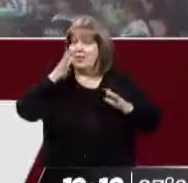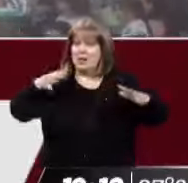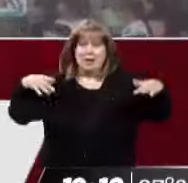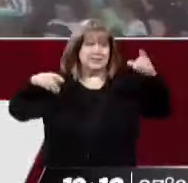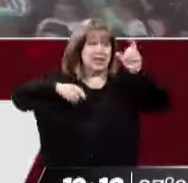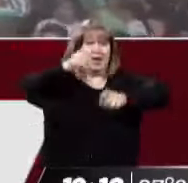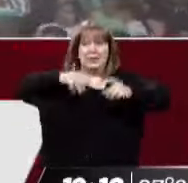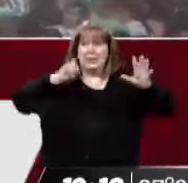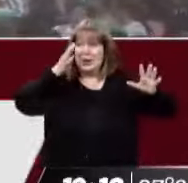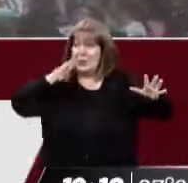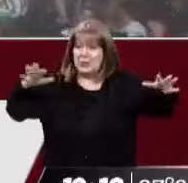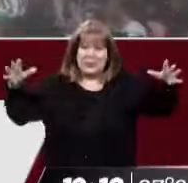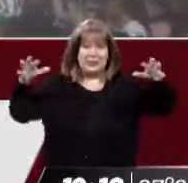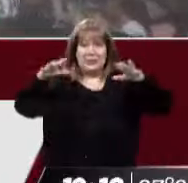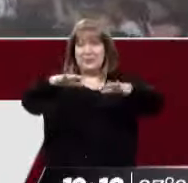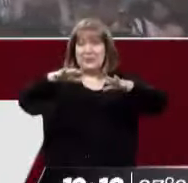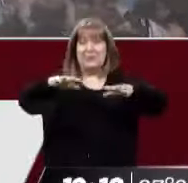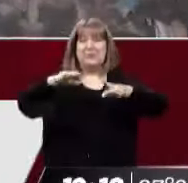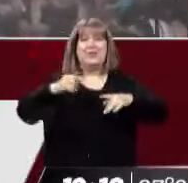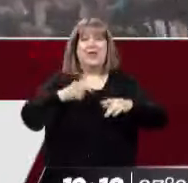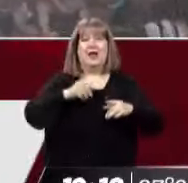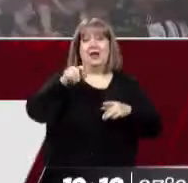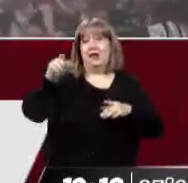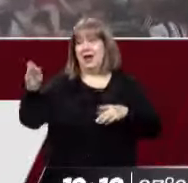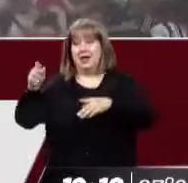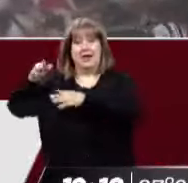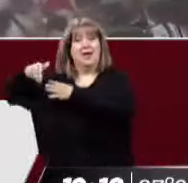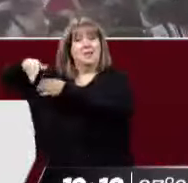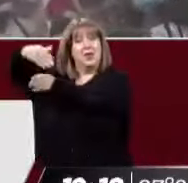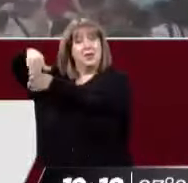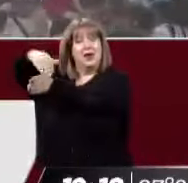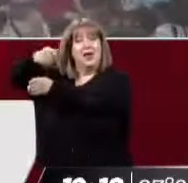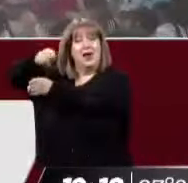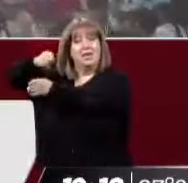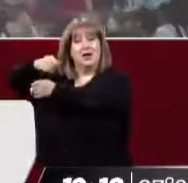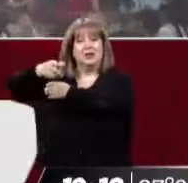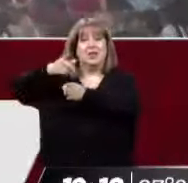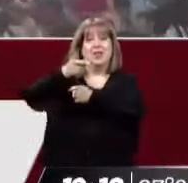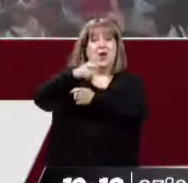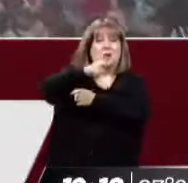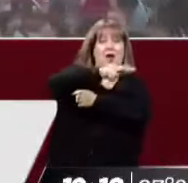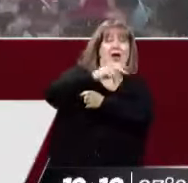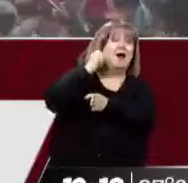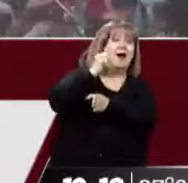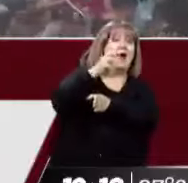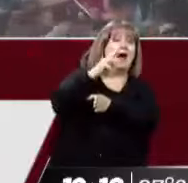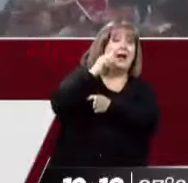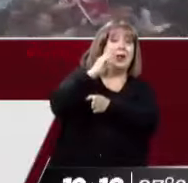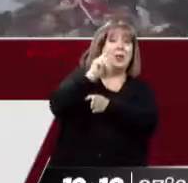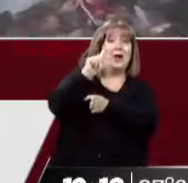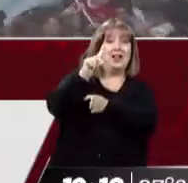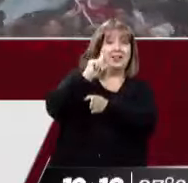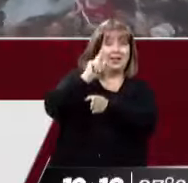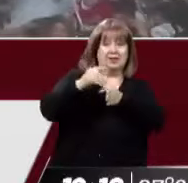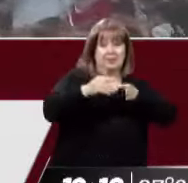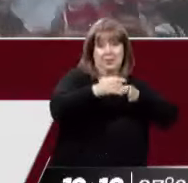Gente, muchísima gente, desde la Valle hasta, exacto, hasta Garibaldi, dos cuadras enteras, todo el mundo